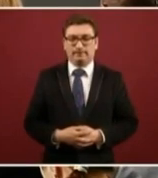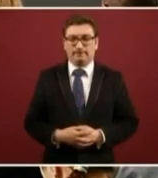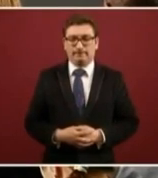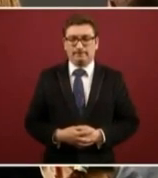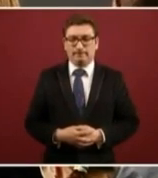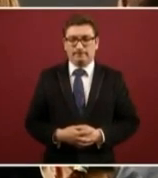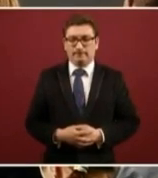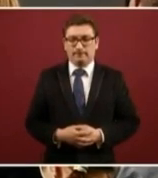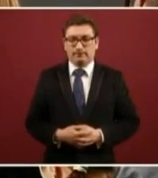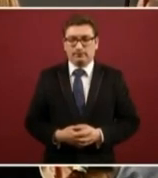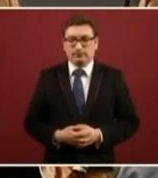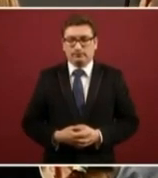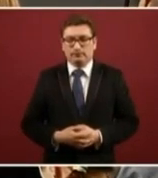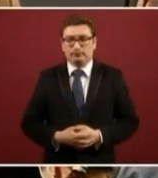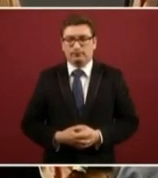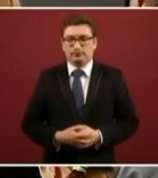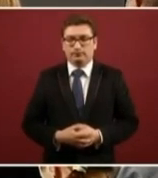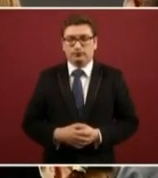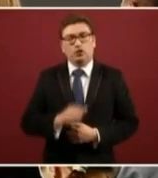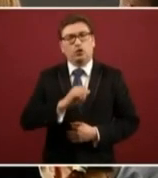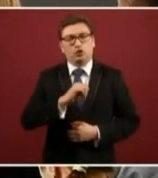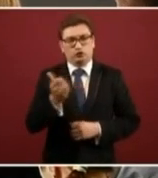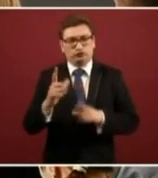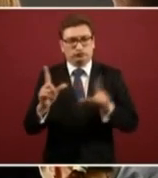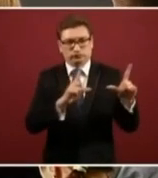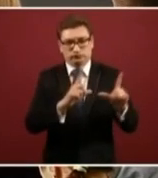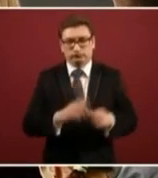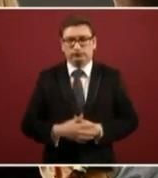Si se pone la otra lámina,